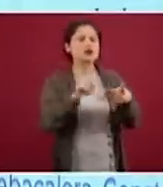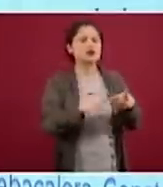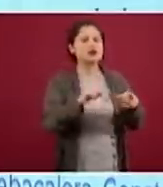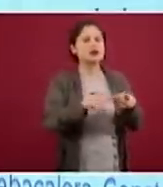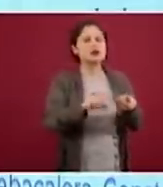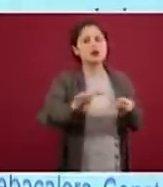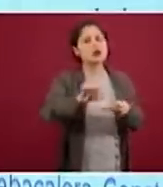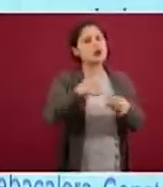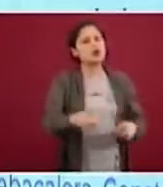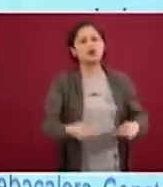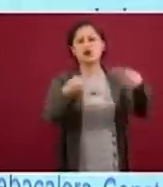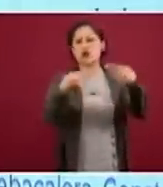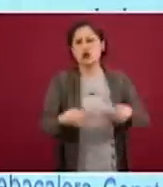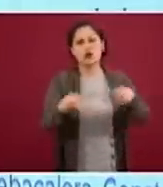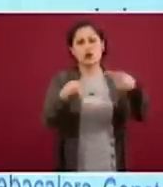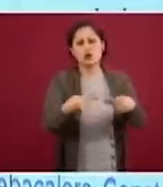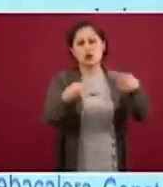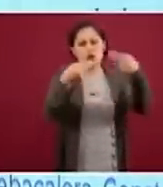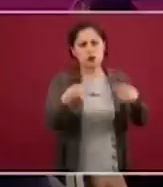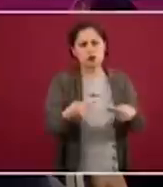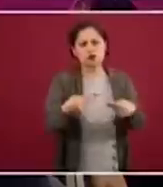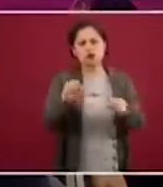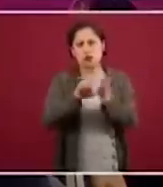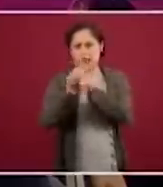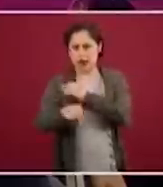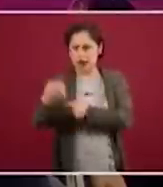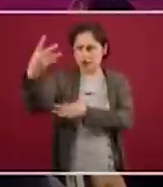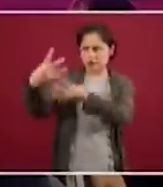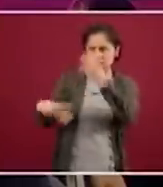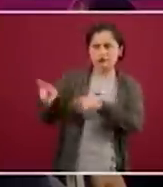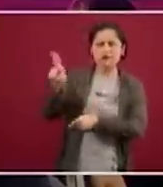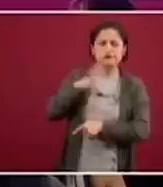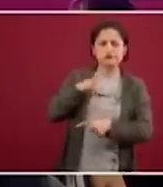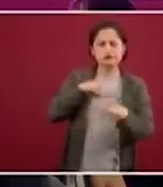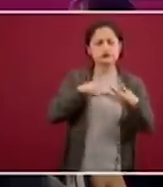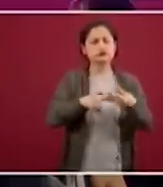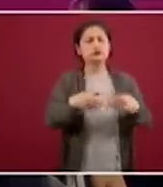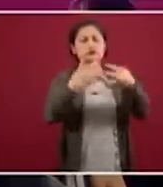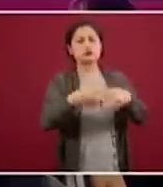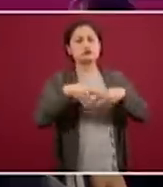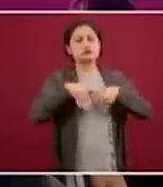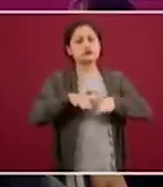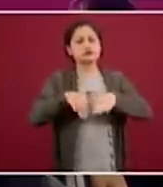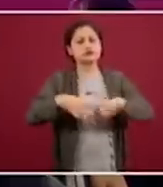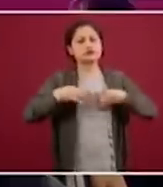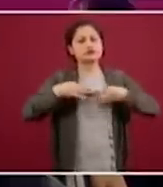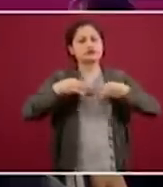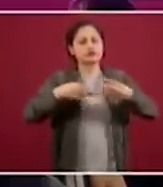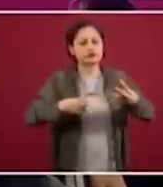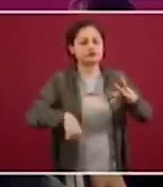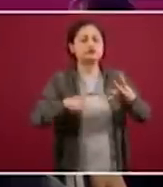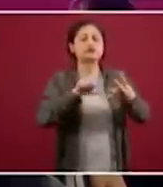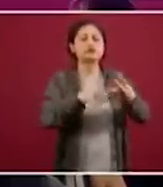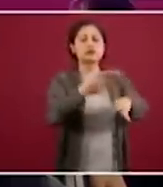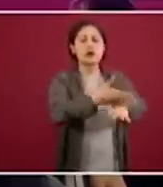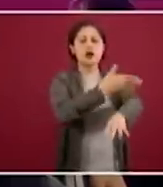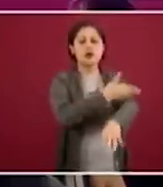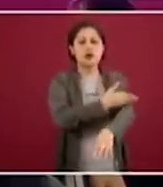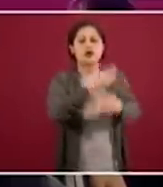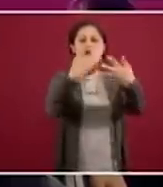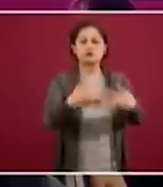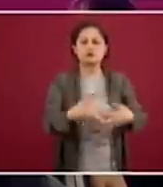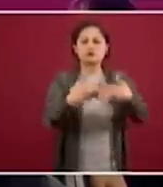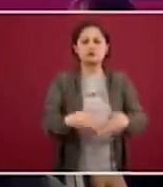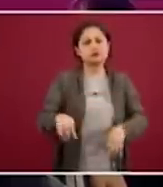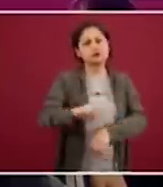otros productos no esenciales, aquí están algunos ejemplos, la industria textil, la industria maderera y otras actividades como la